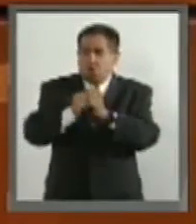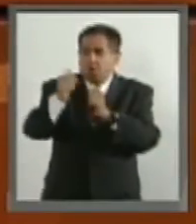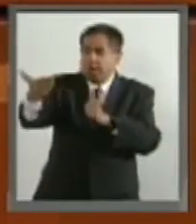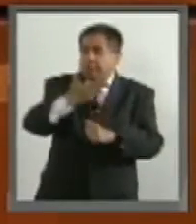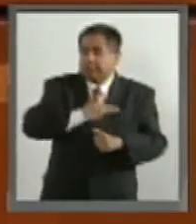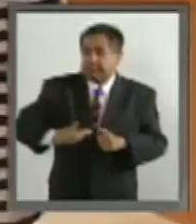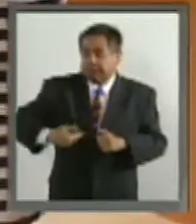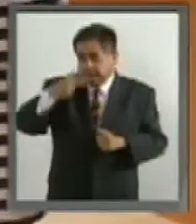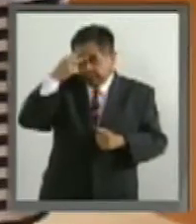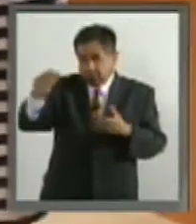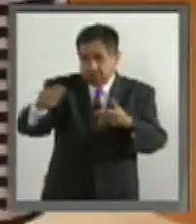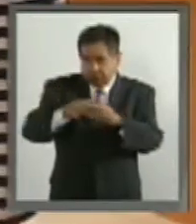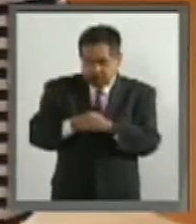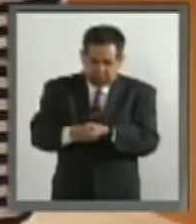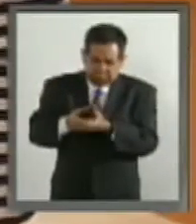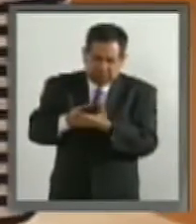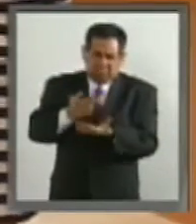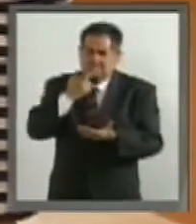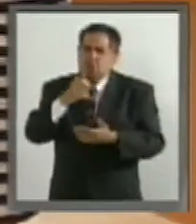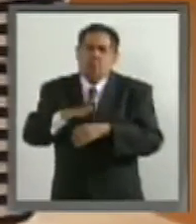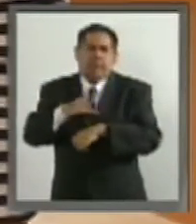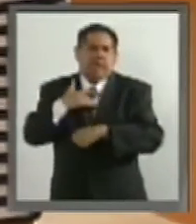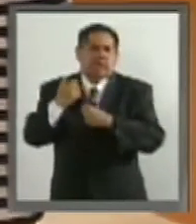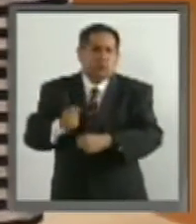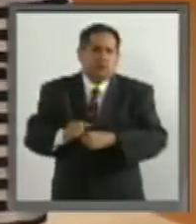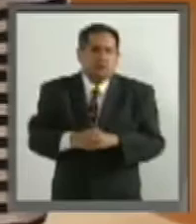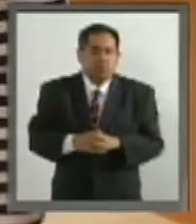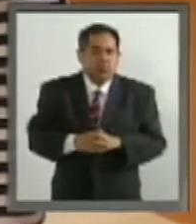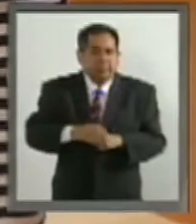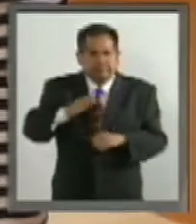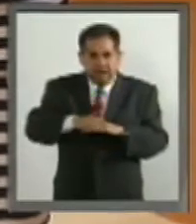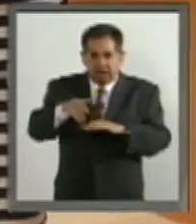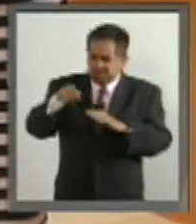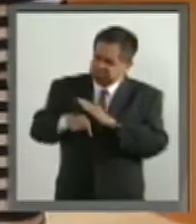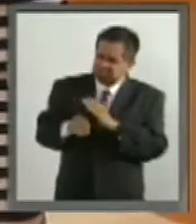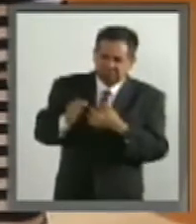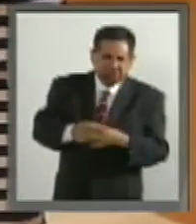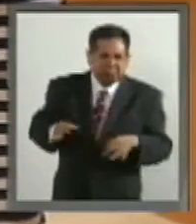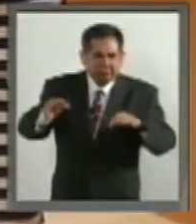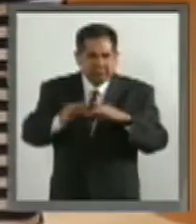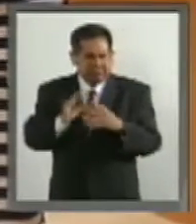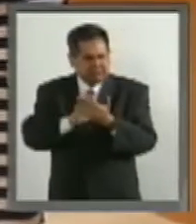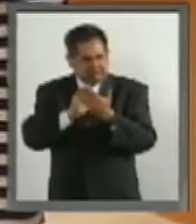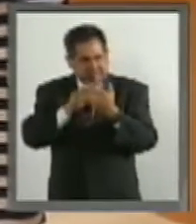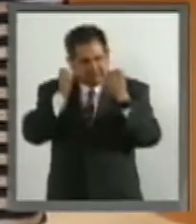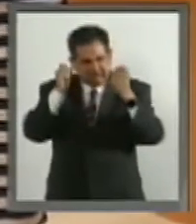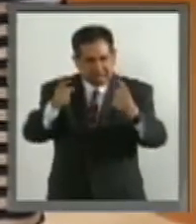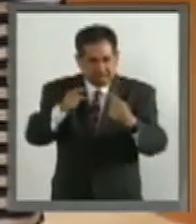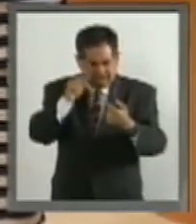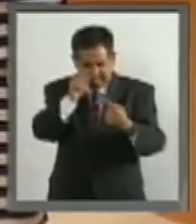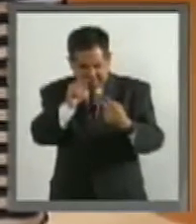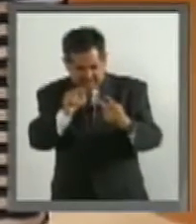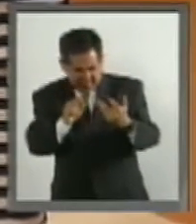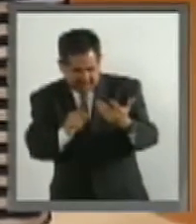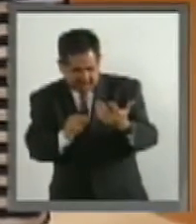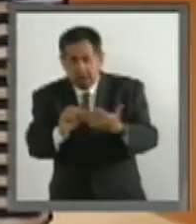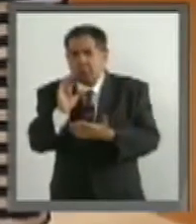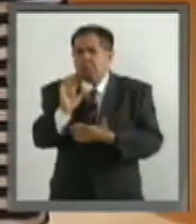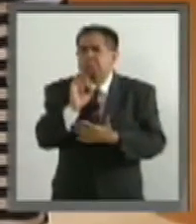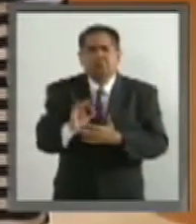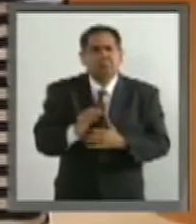de la República. Abunda más en méritos importantes que hoy están considerados